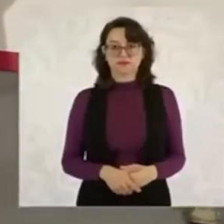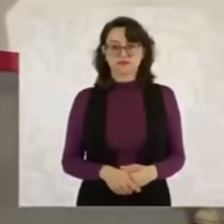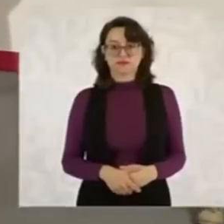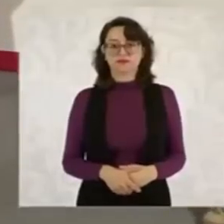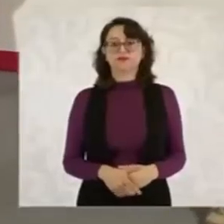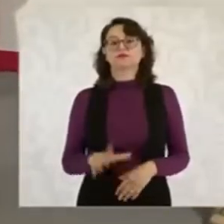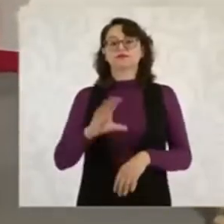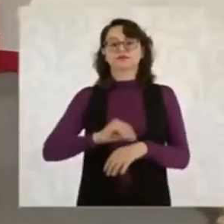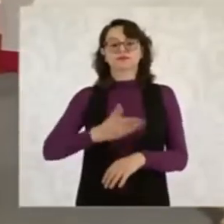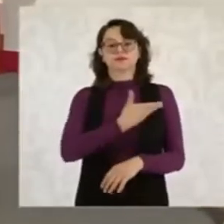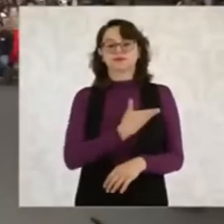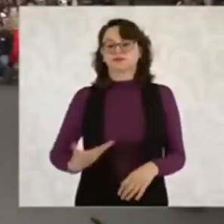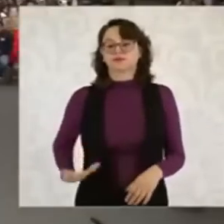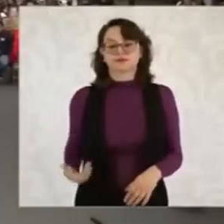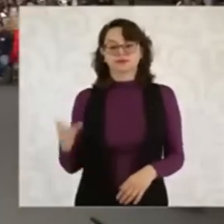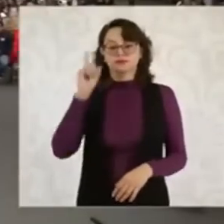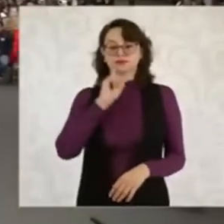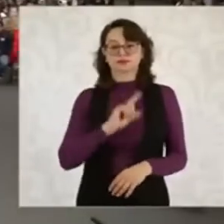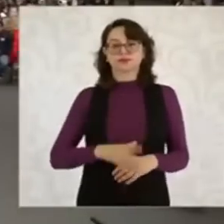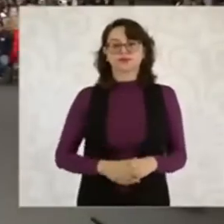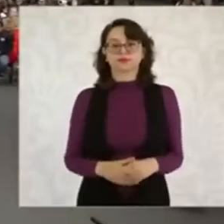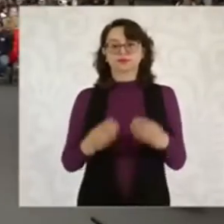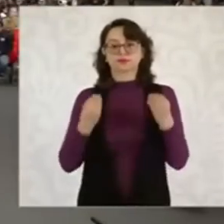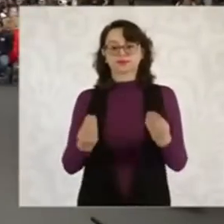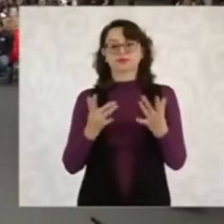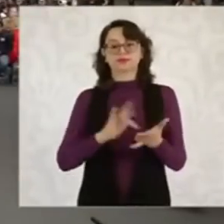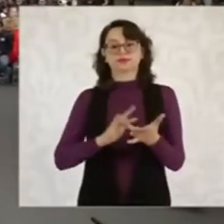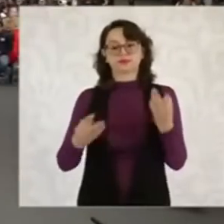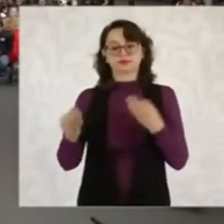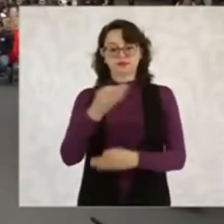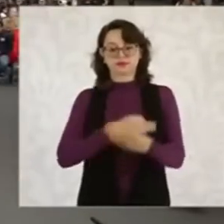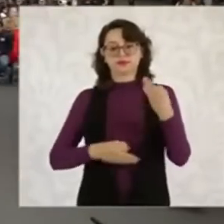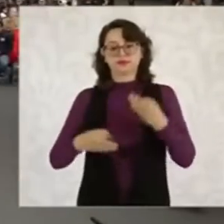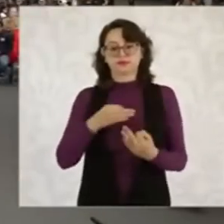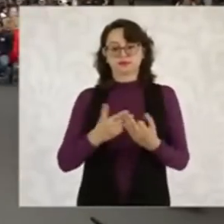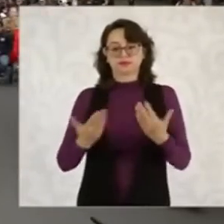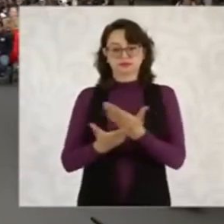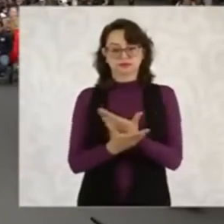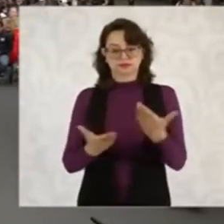Con permiso, Presidenta. Muchas gracias a todos por este espacio.